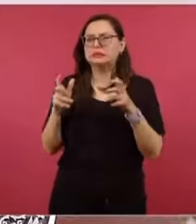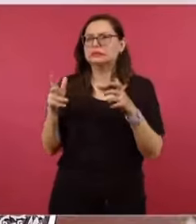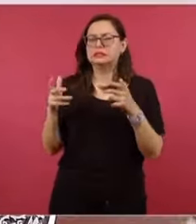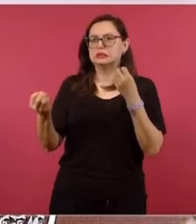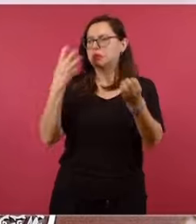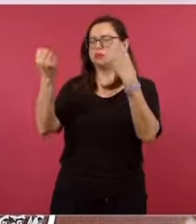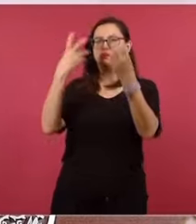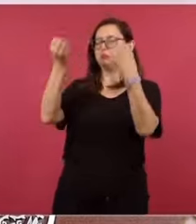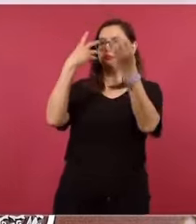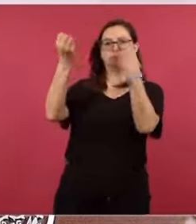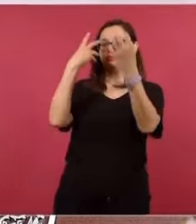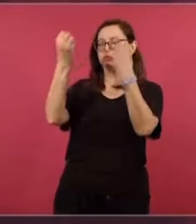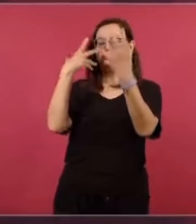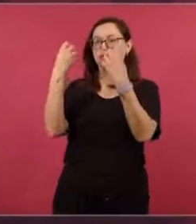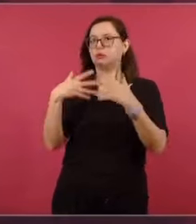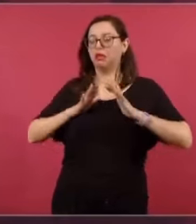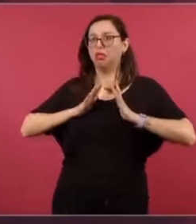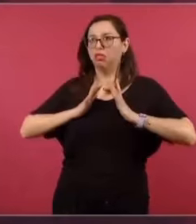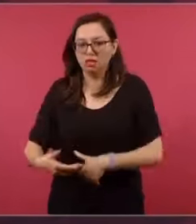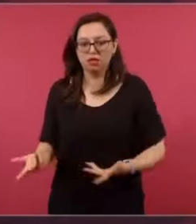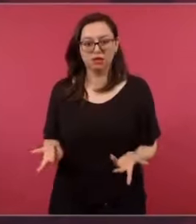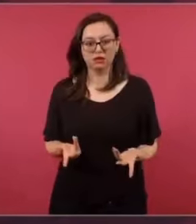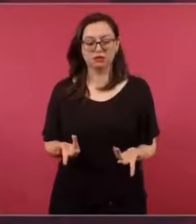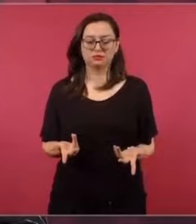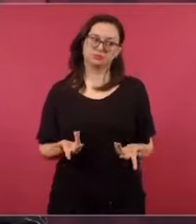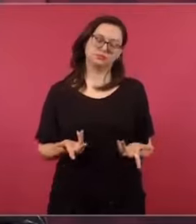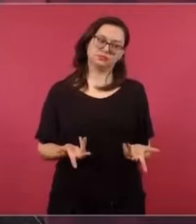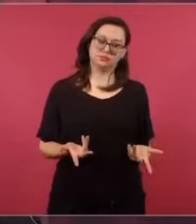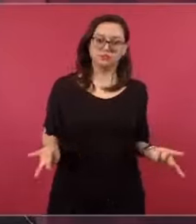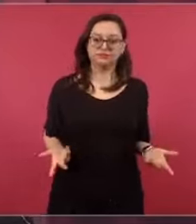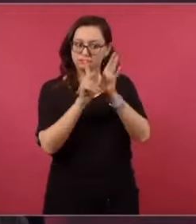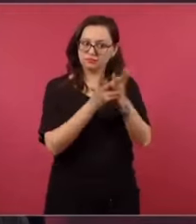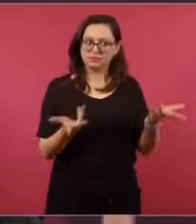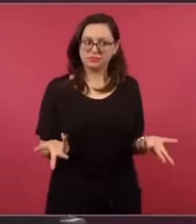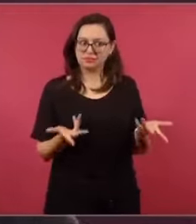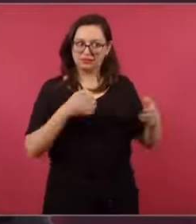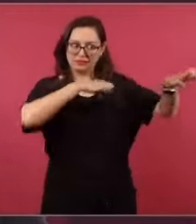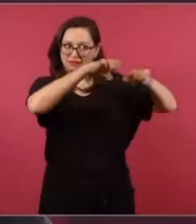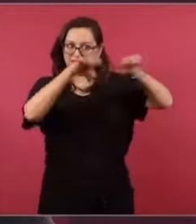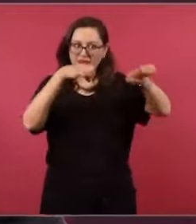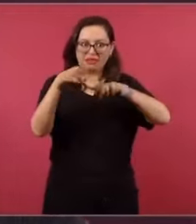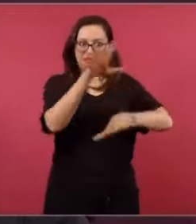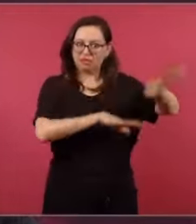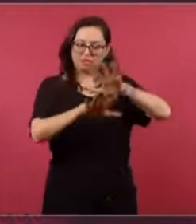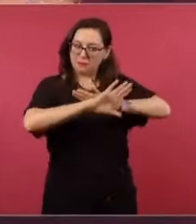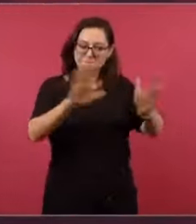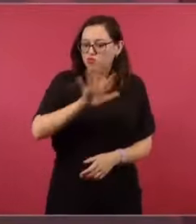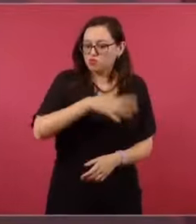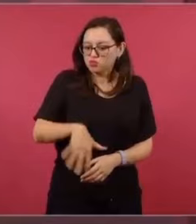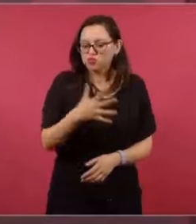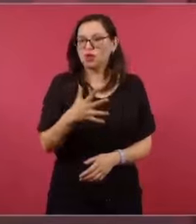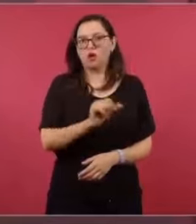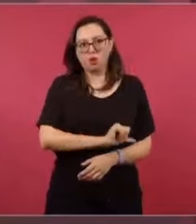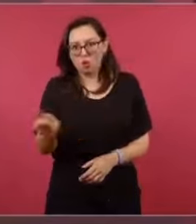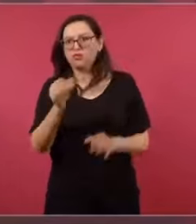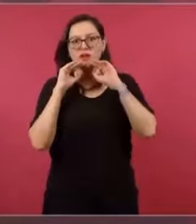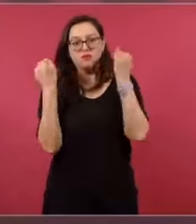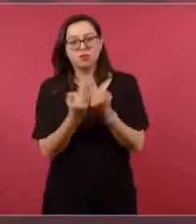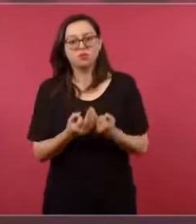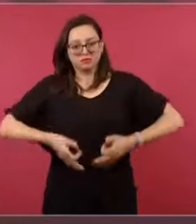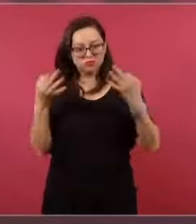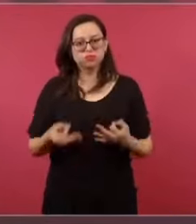expuestos sin protección de nada. Y también un llamado a los medios a que busquen ser